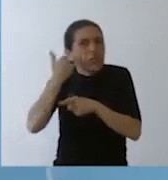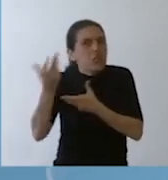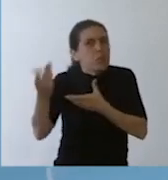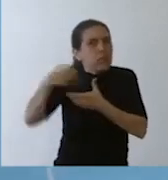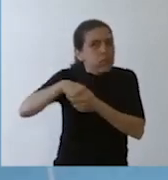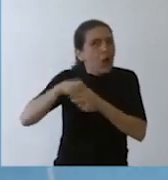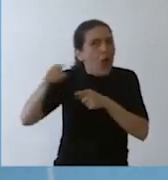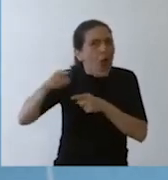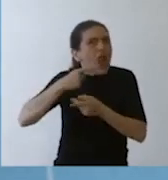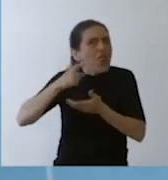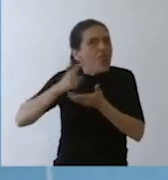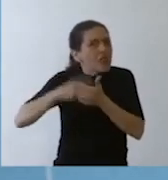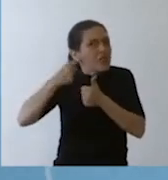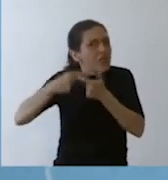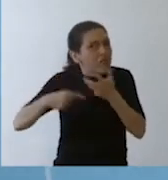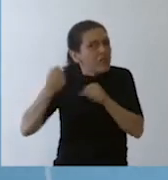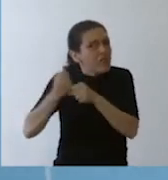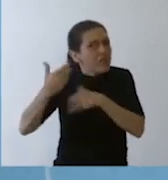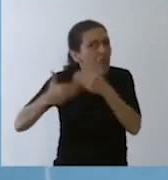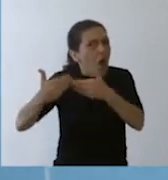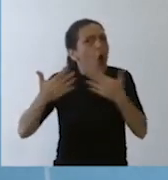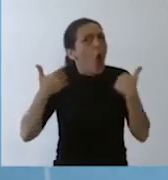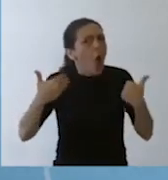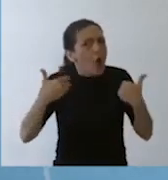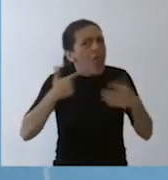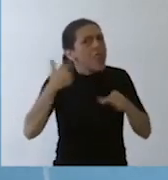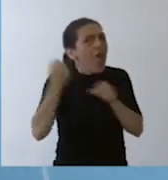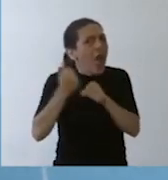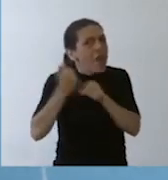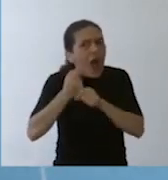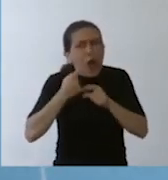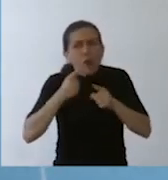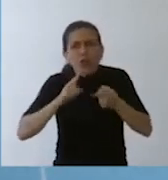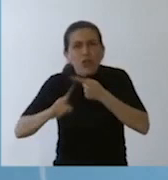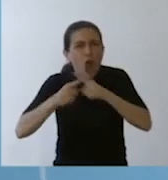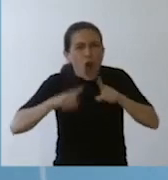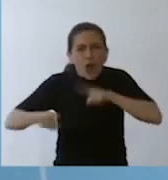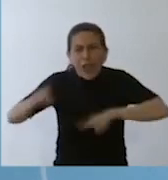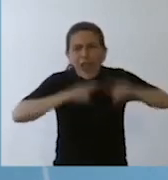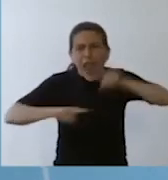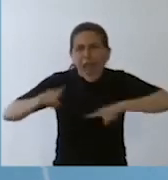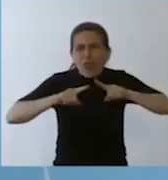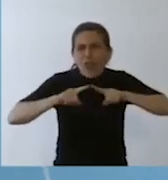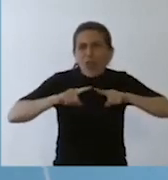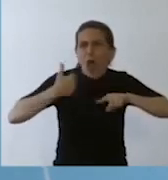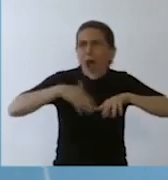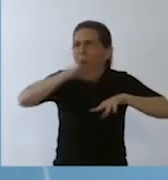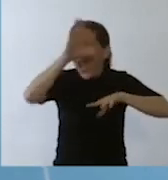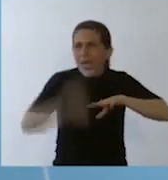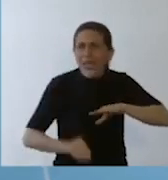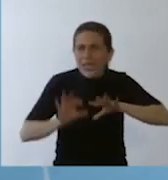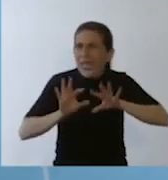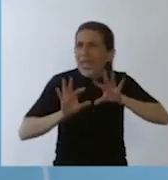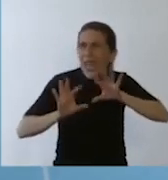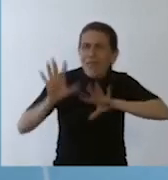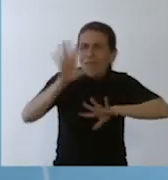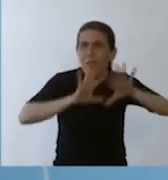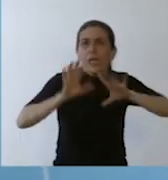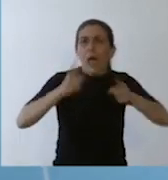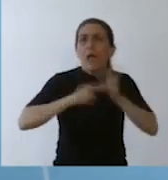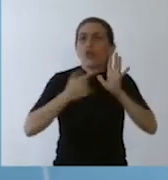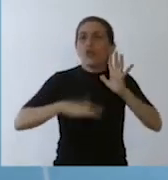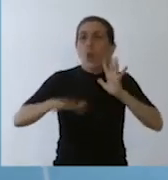tomando las medidas y los recaudos. Digamos, esto obviamente que estamos trabajando de manera coordinada con todas las jurisdicciones nacionales y comprende también la Ciudad de Buenos